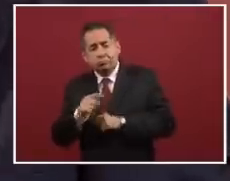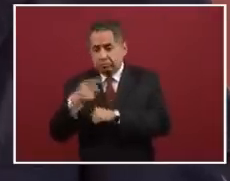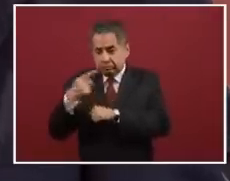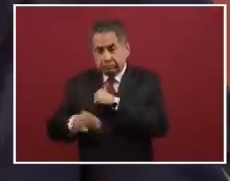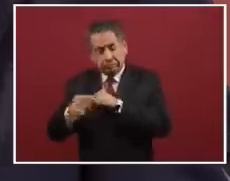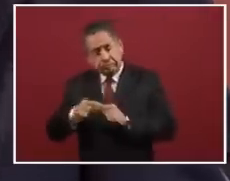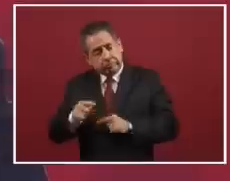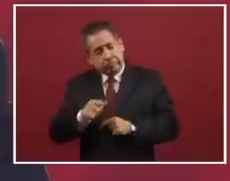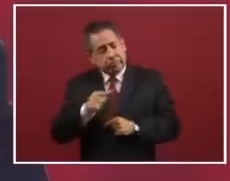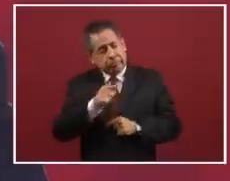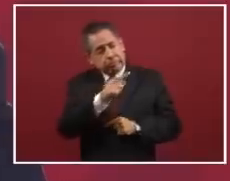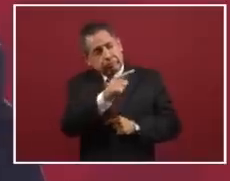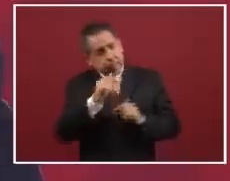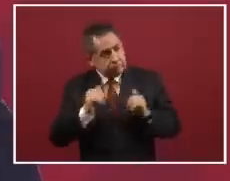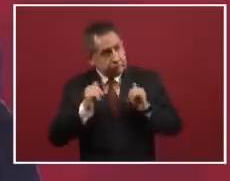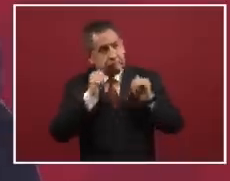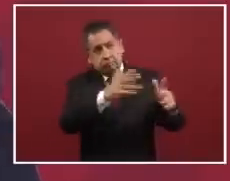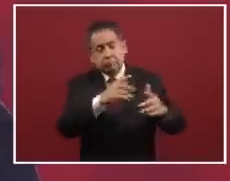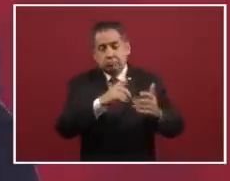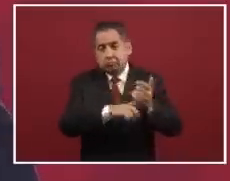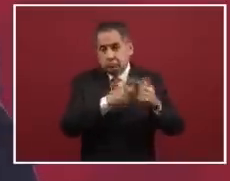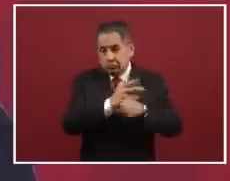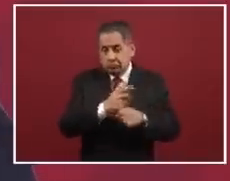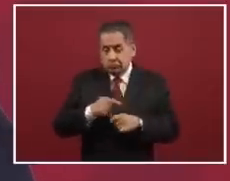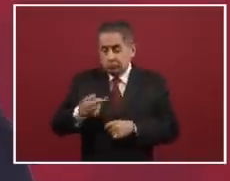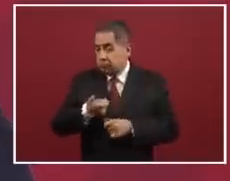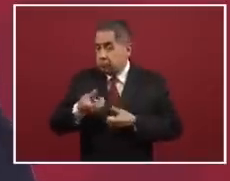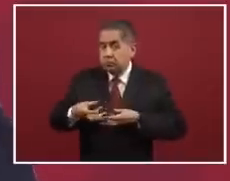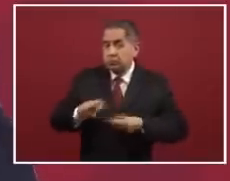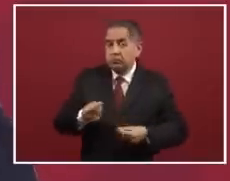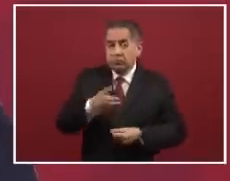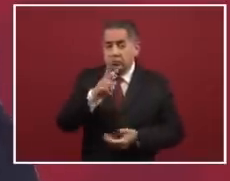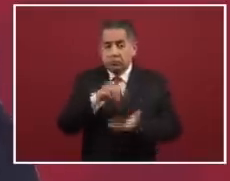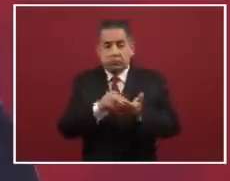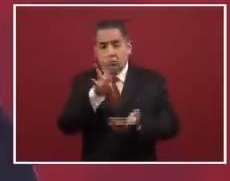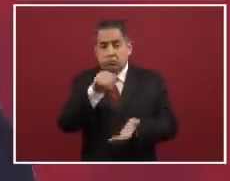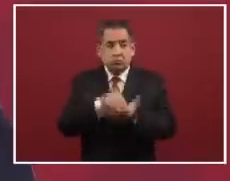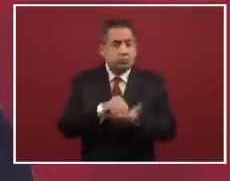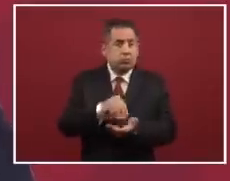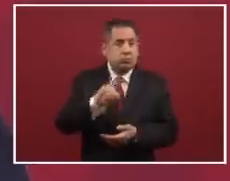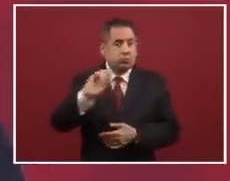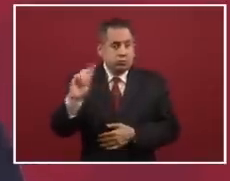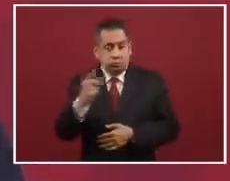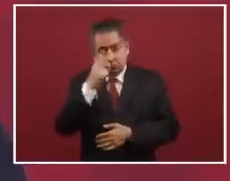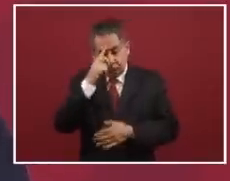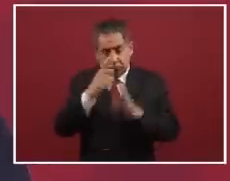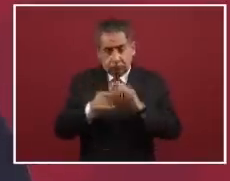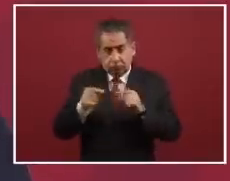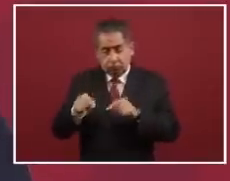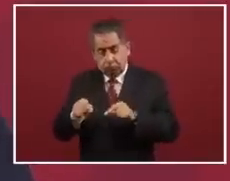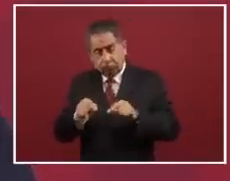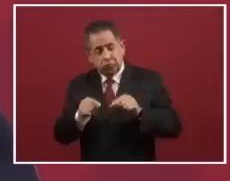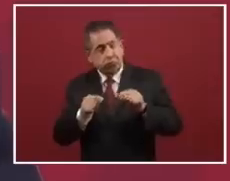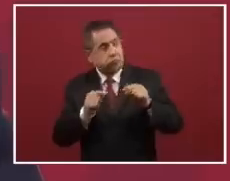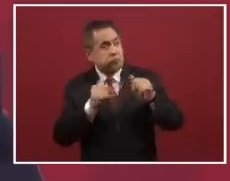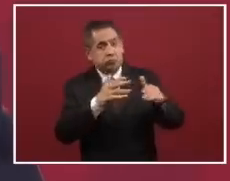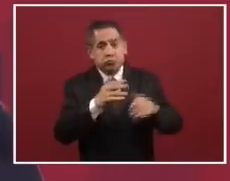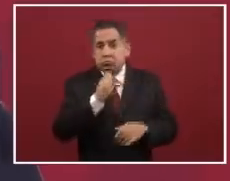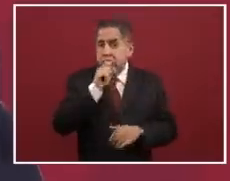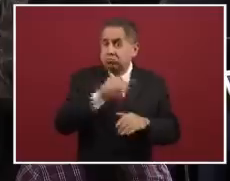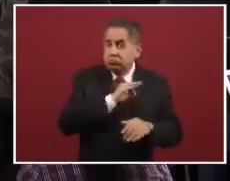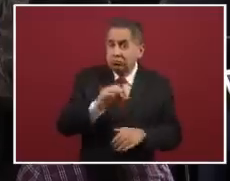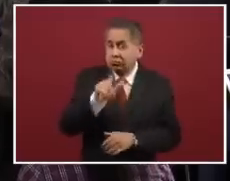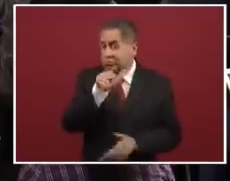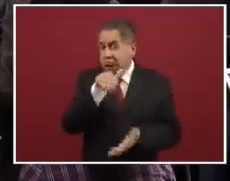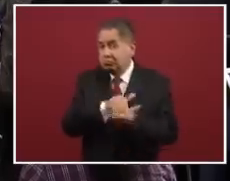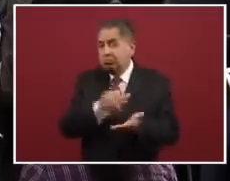cuesta más o menos entre 3.500, 4.000 dólares a o hasta 7.000 dólares. Quiere decir